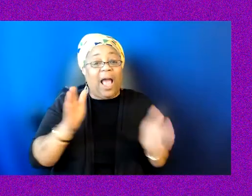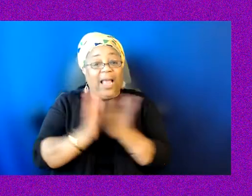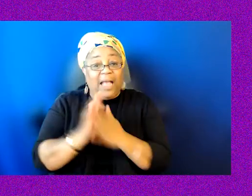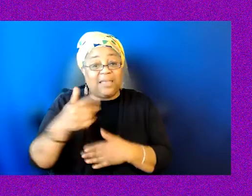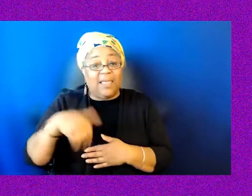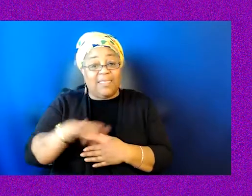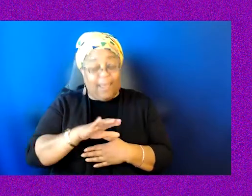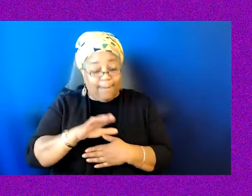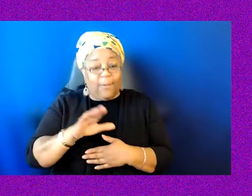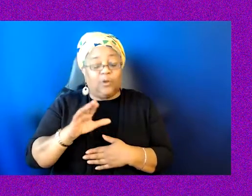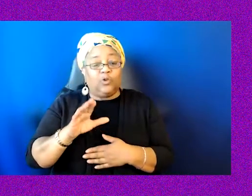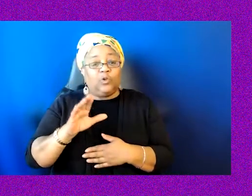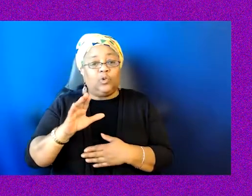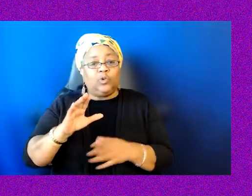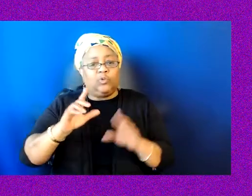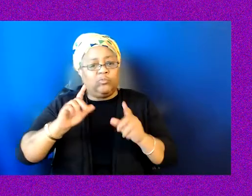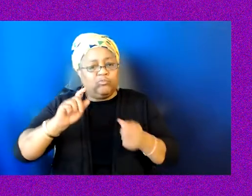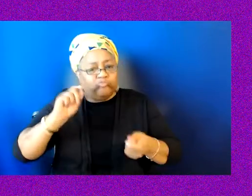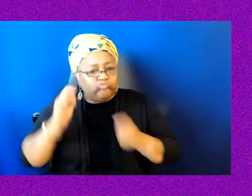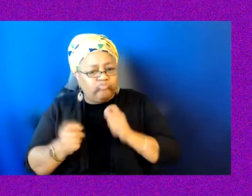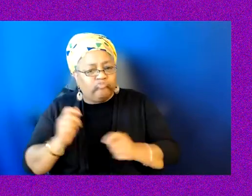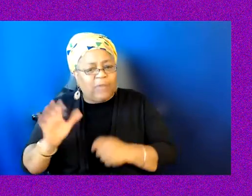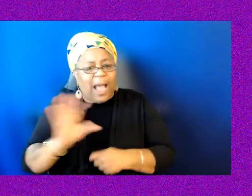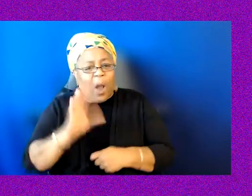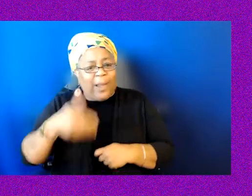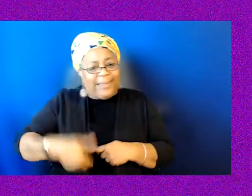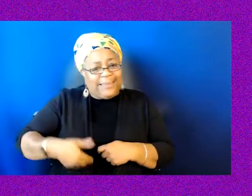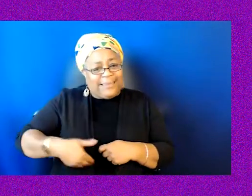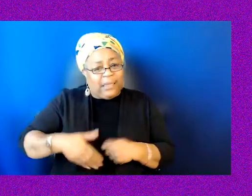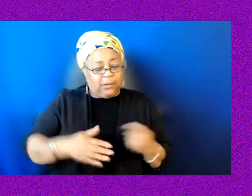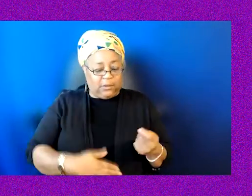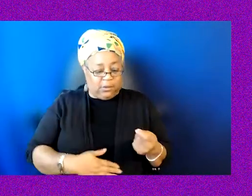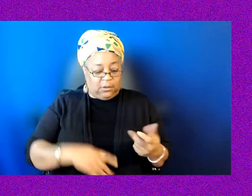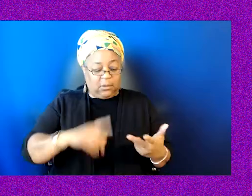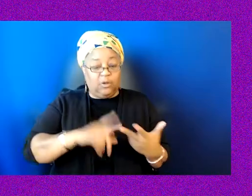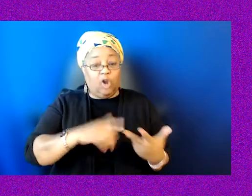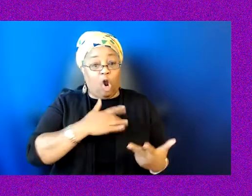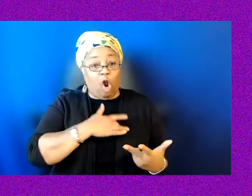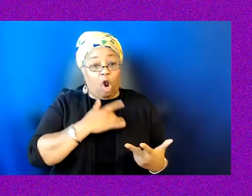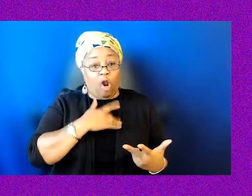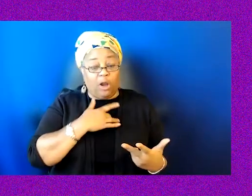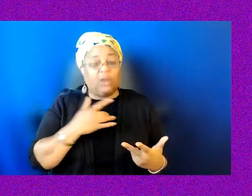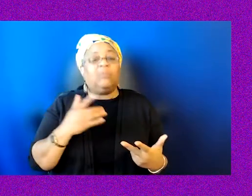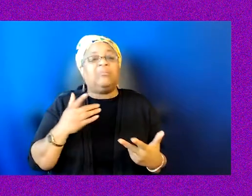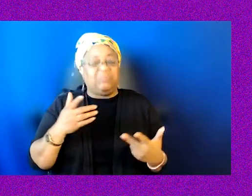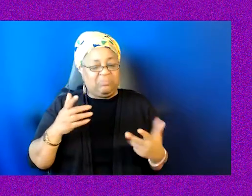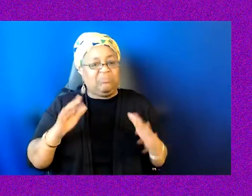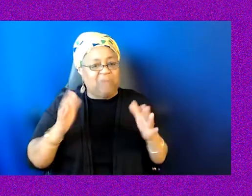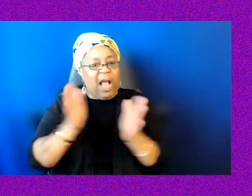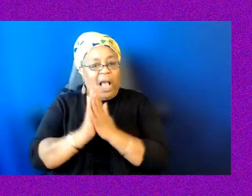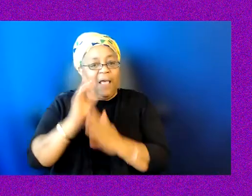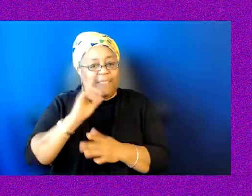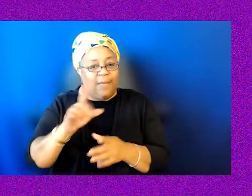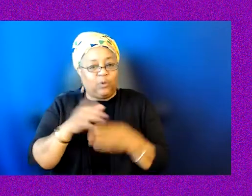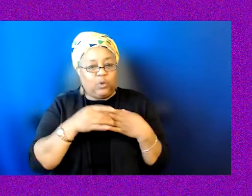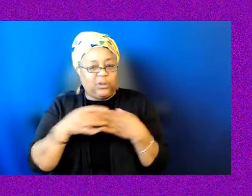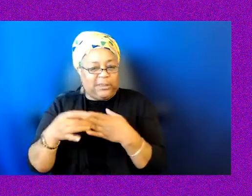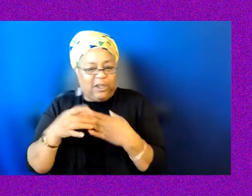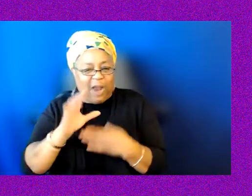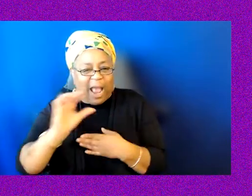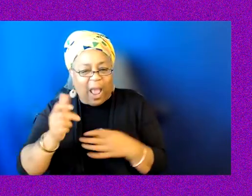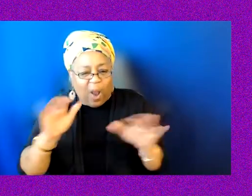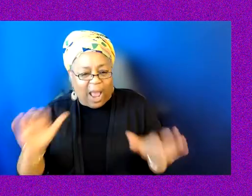que mejore nuestros instintos, que guíen nuestras acciones para el corazón, que